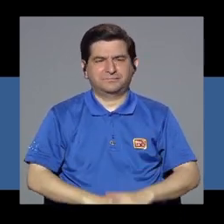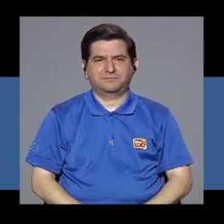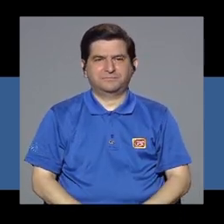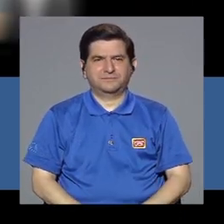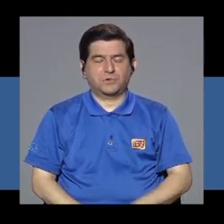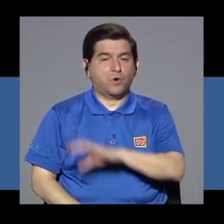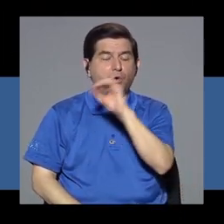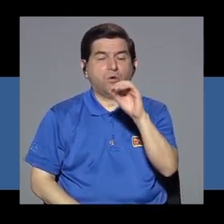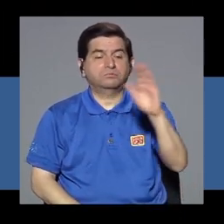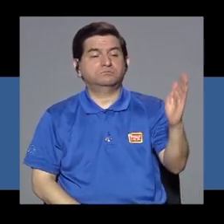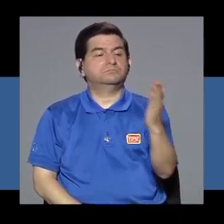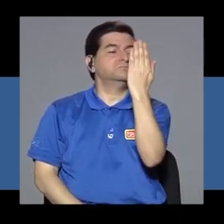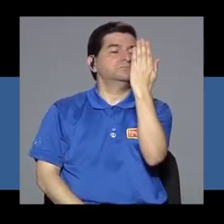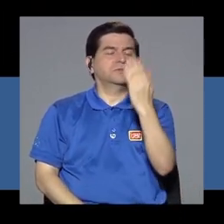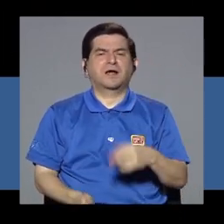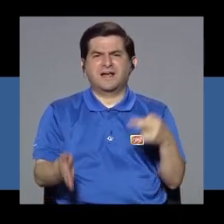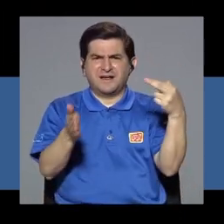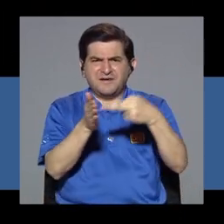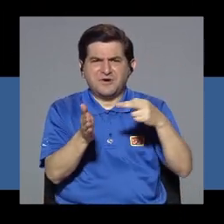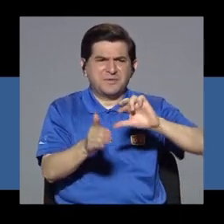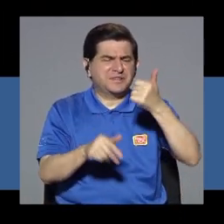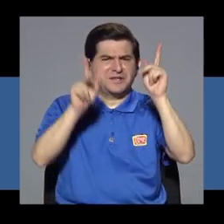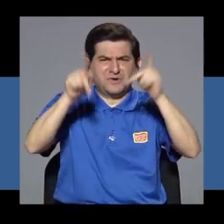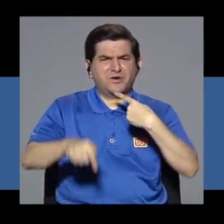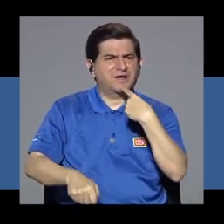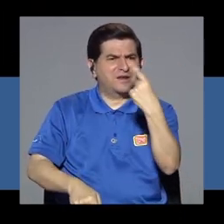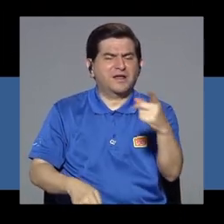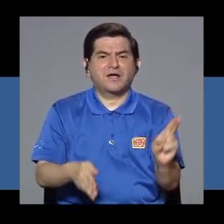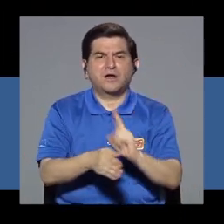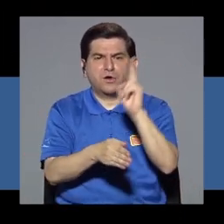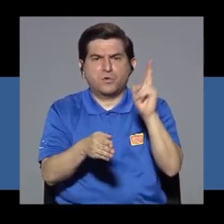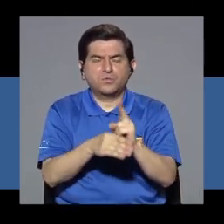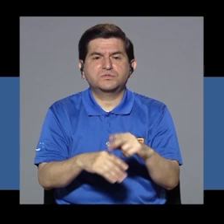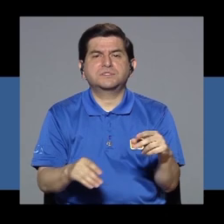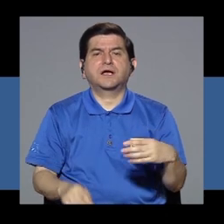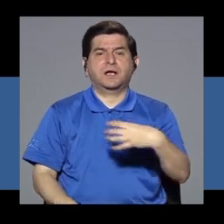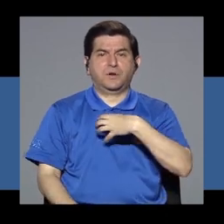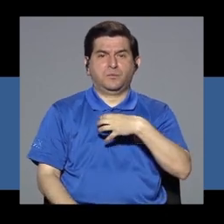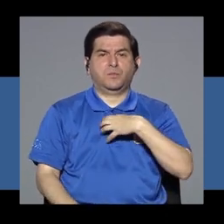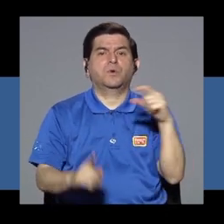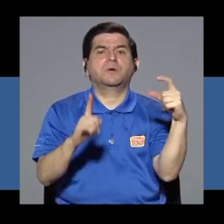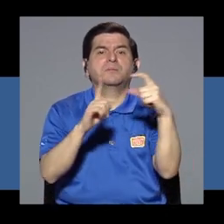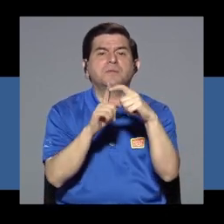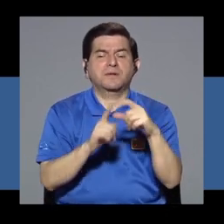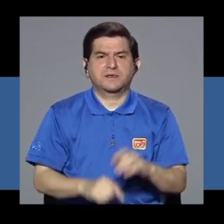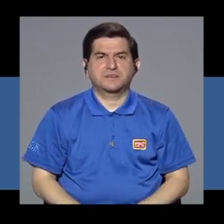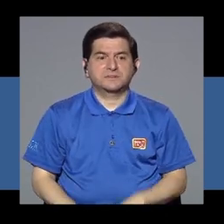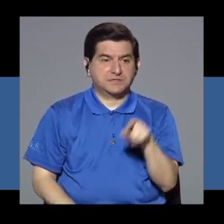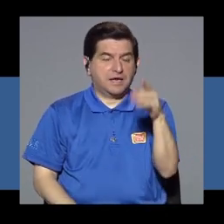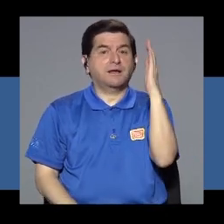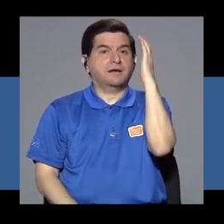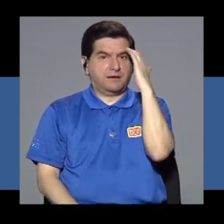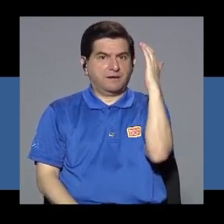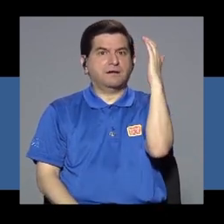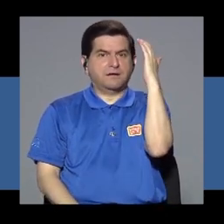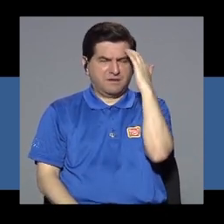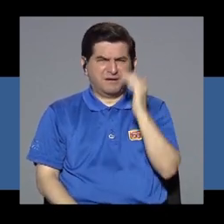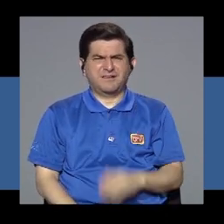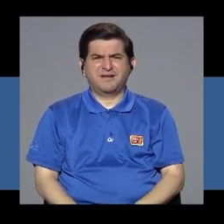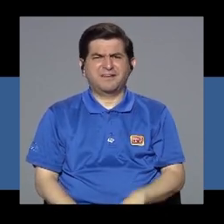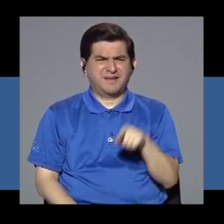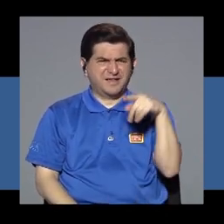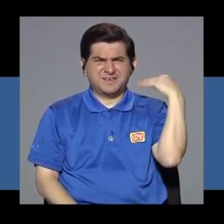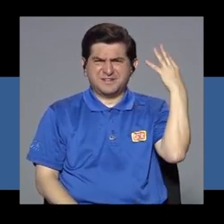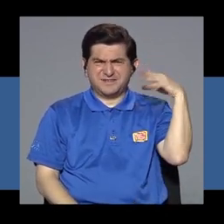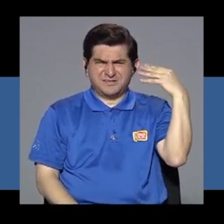Hacer de espejo. Repetí lo que el otro dice utilizando sus propias palabras para que tome conciencia de lo